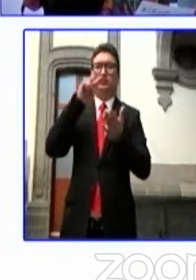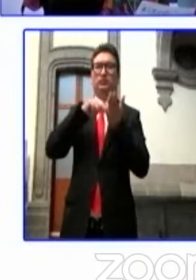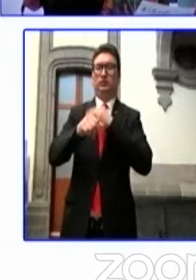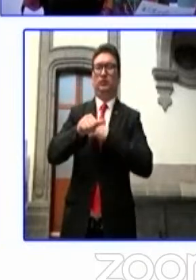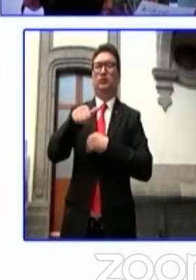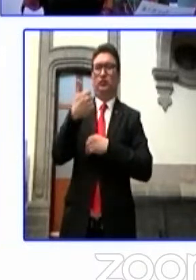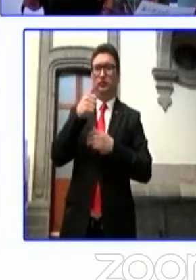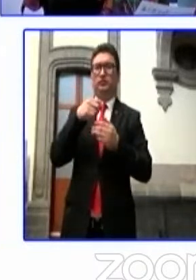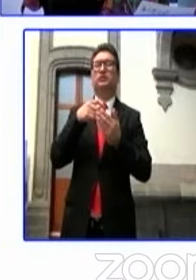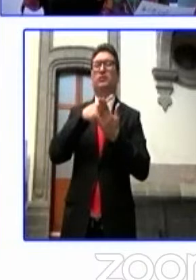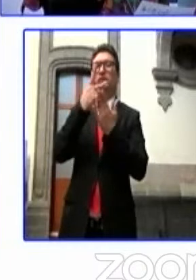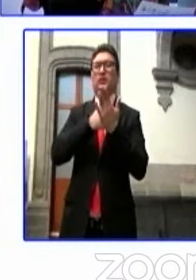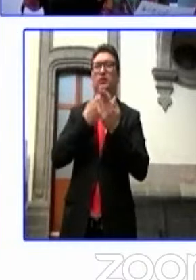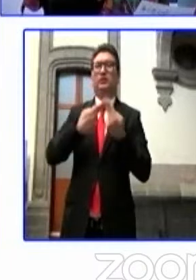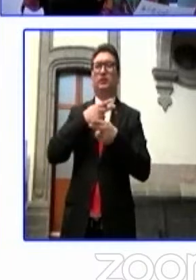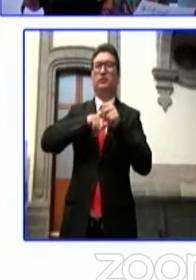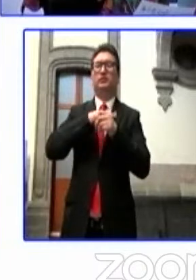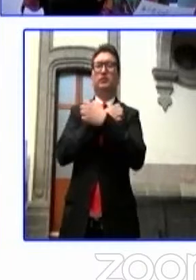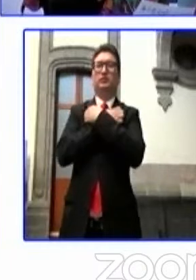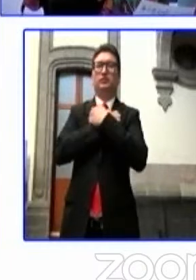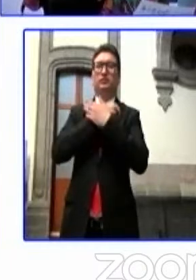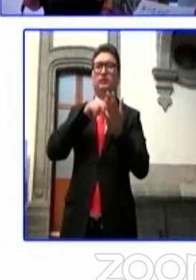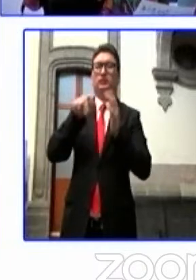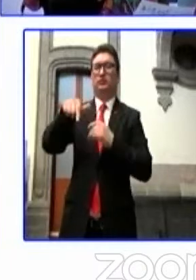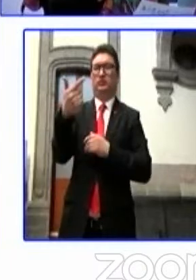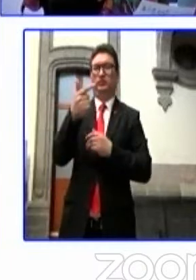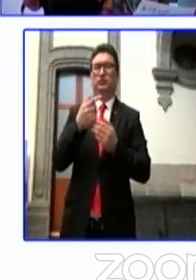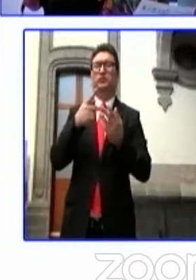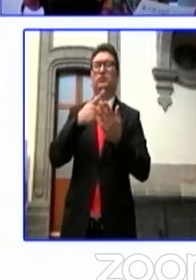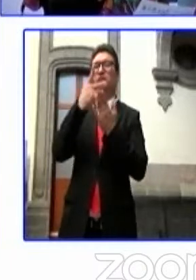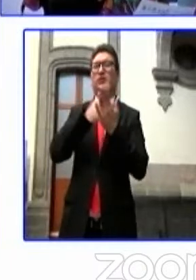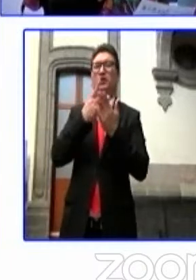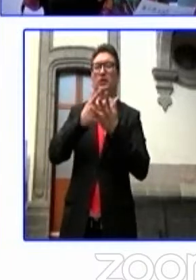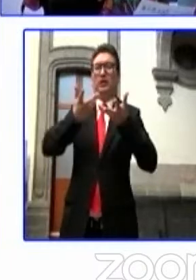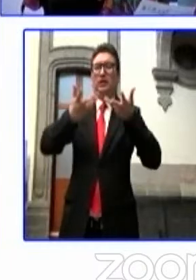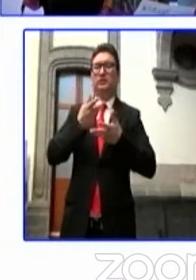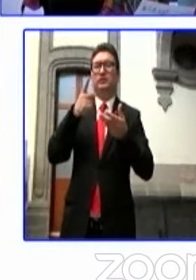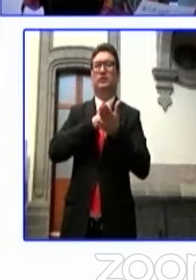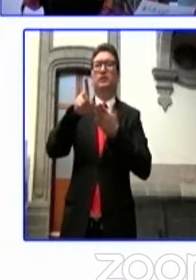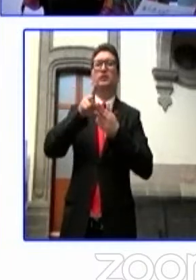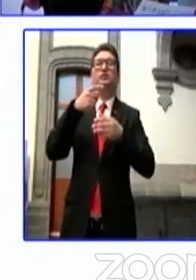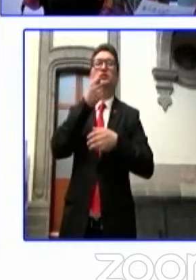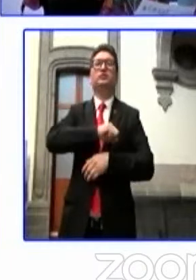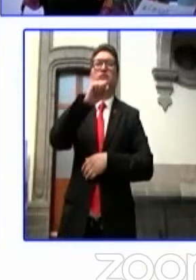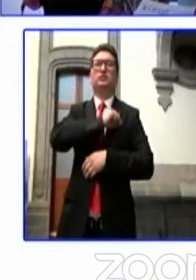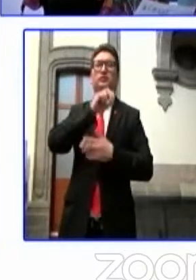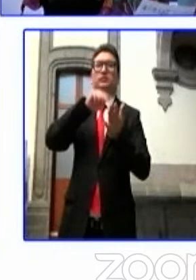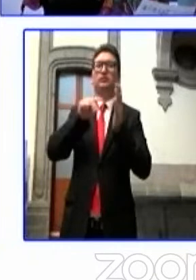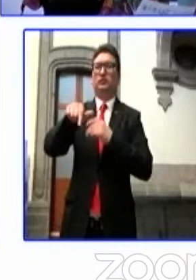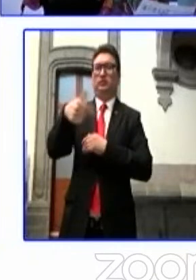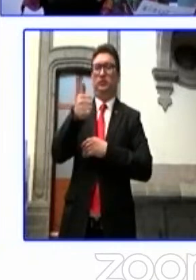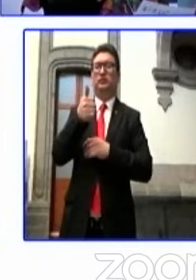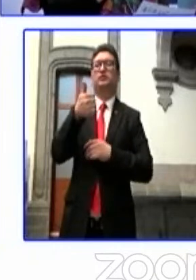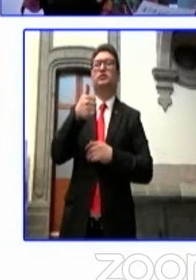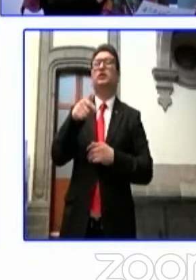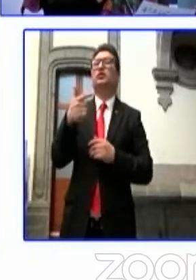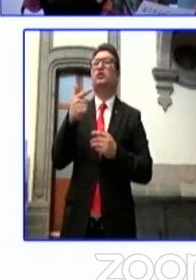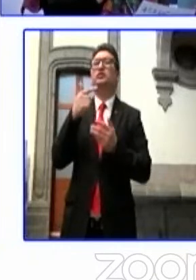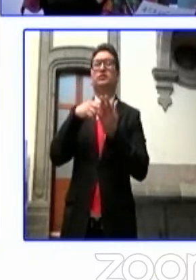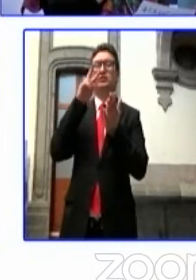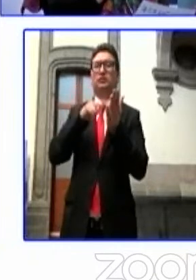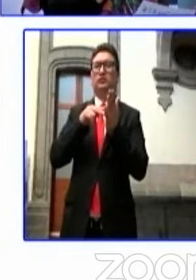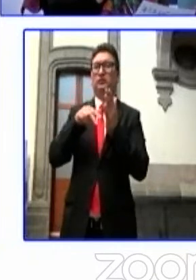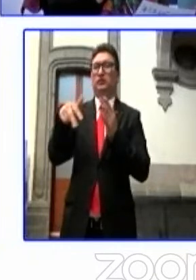Plan Nacional de Educación en Derechos Humanos 2012, Plan de Acción Derecho a la Salud 2012, Derecho a la Educación